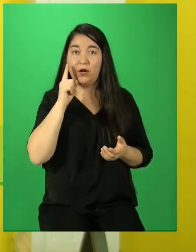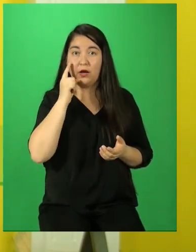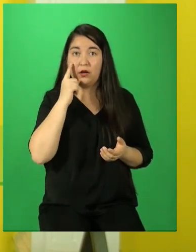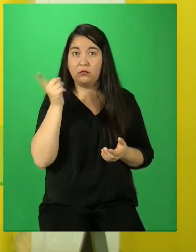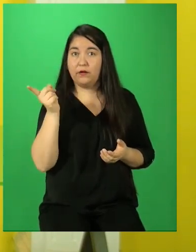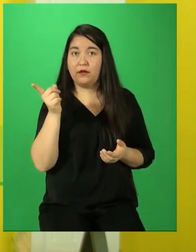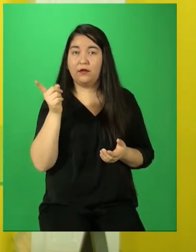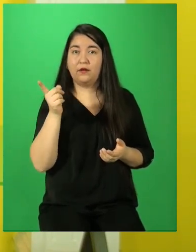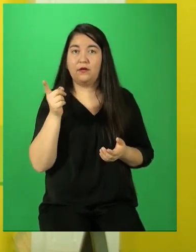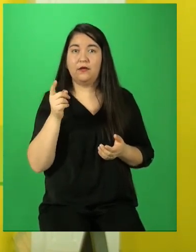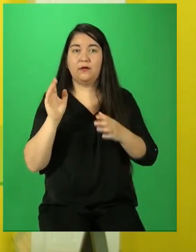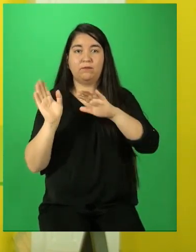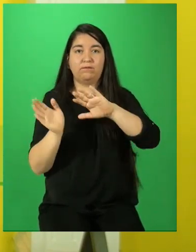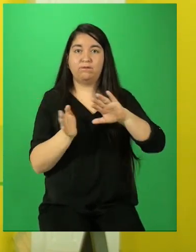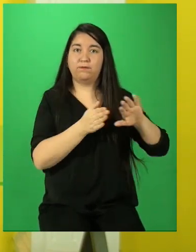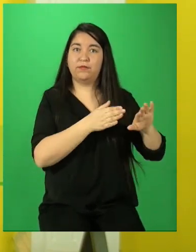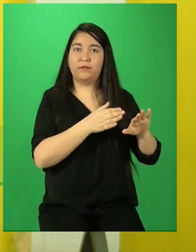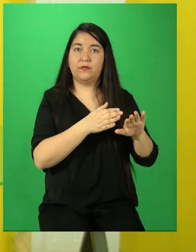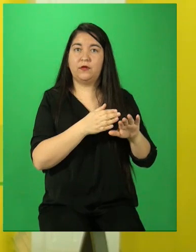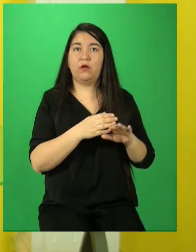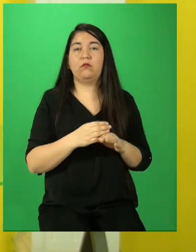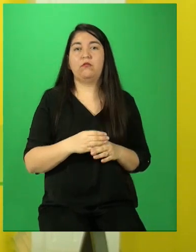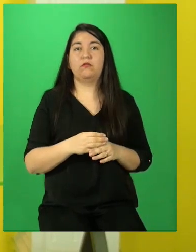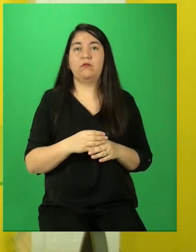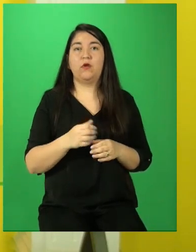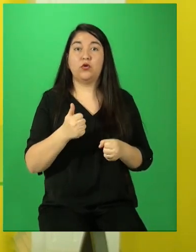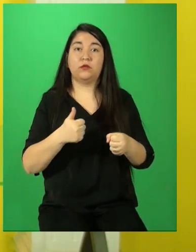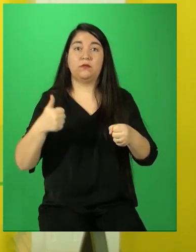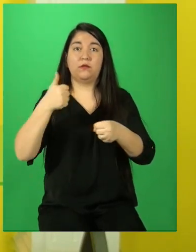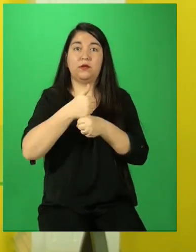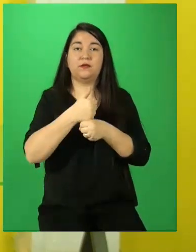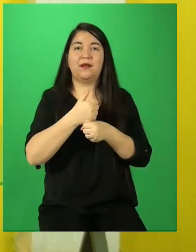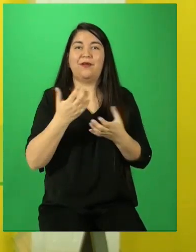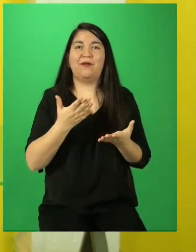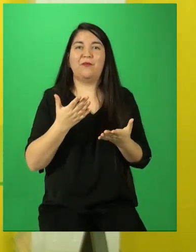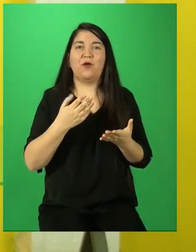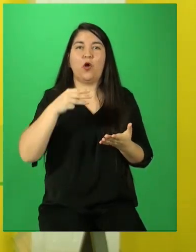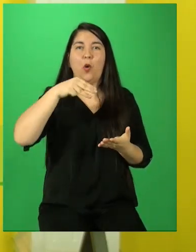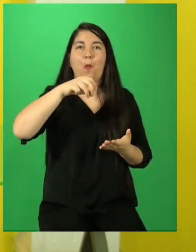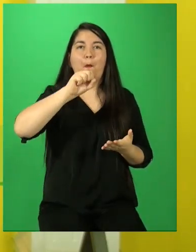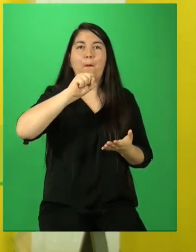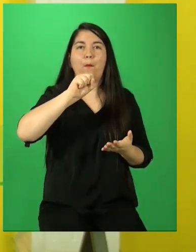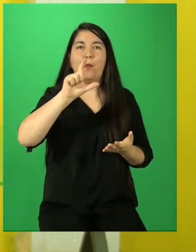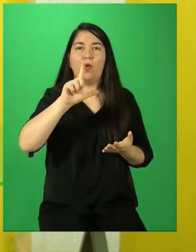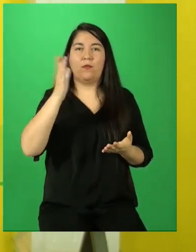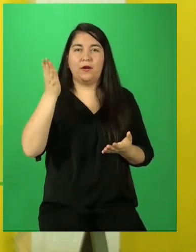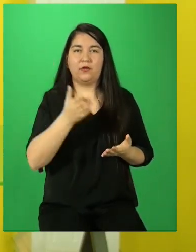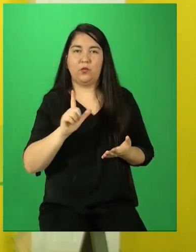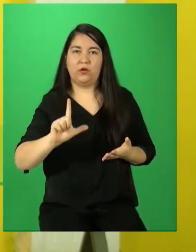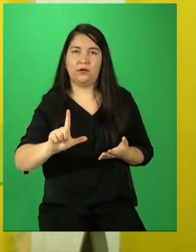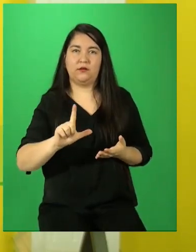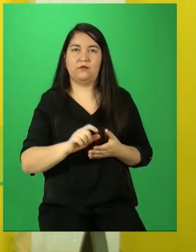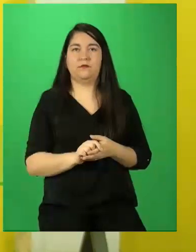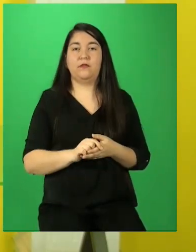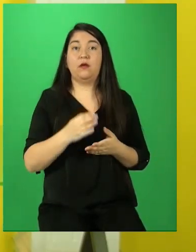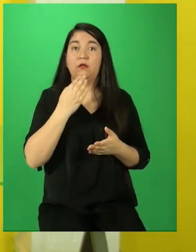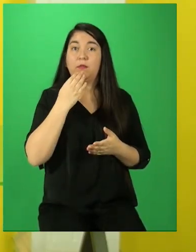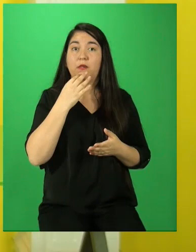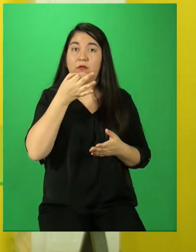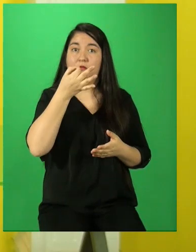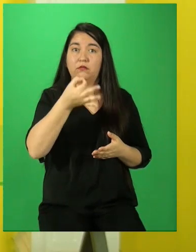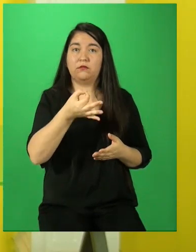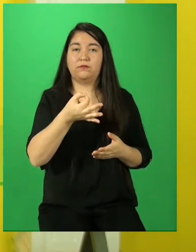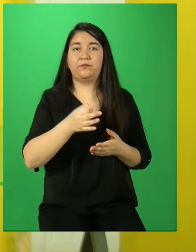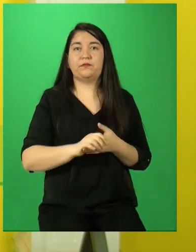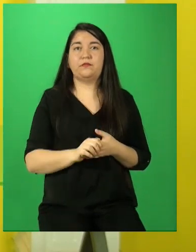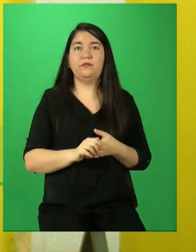acá se despejan uno sobre otro y nos queda simplemente mol partido en litro. O también decir